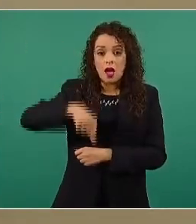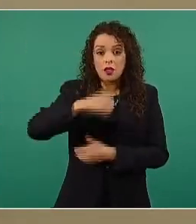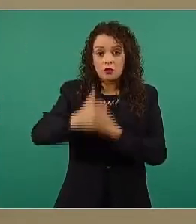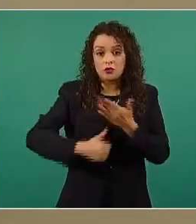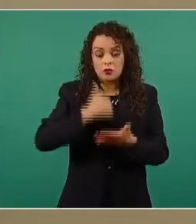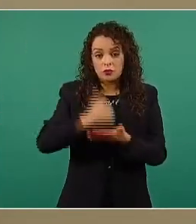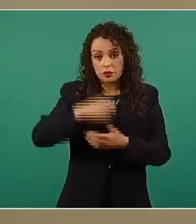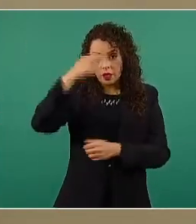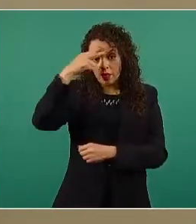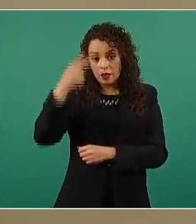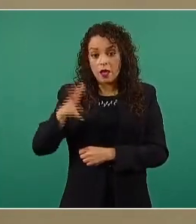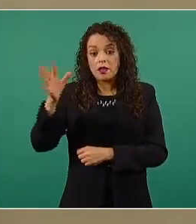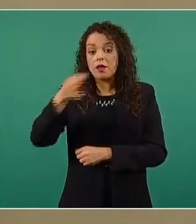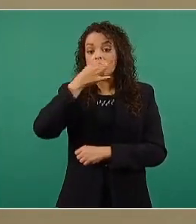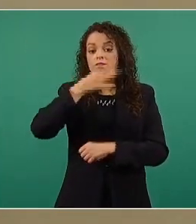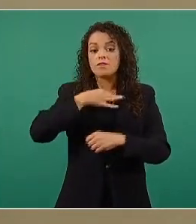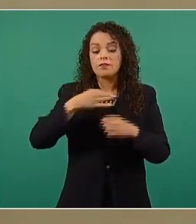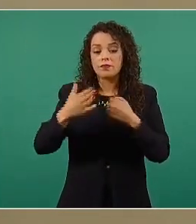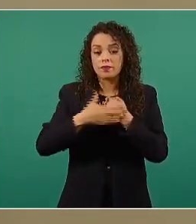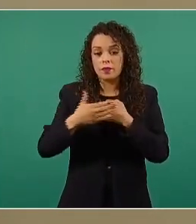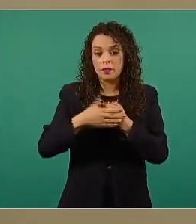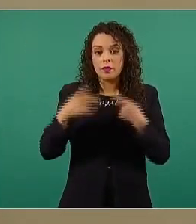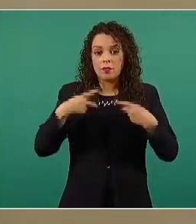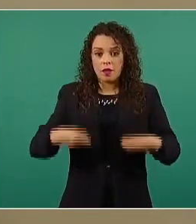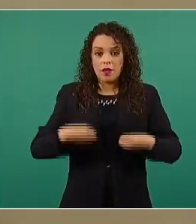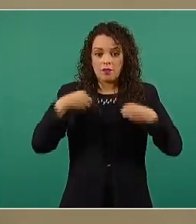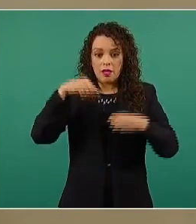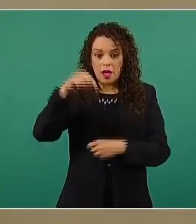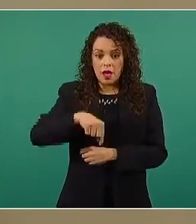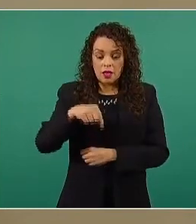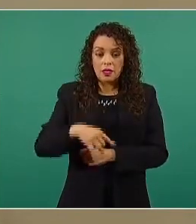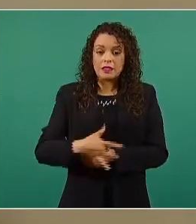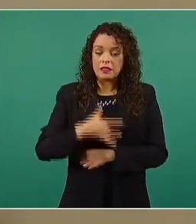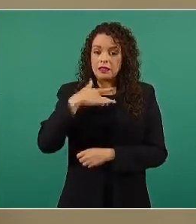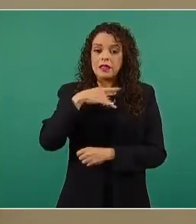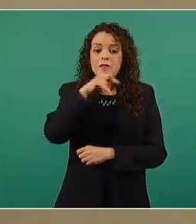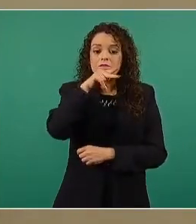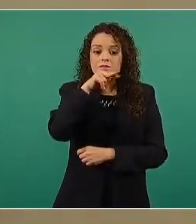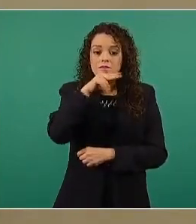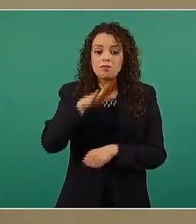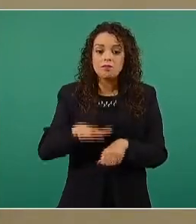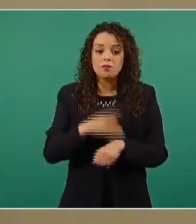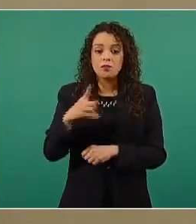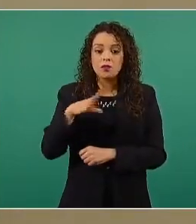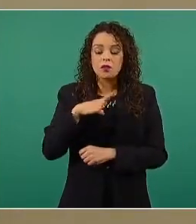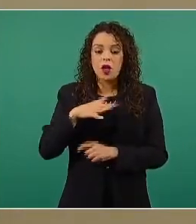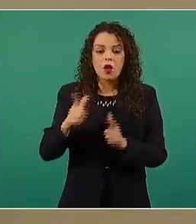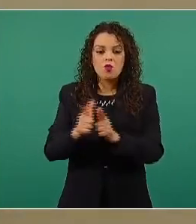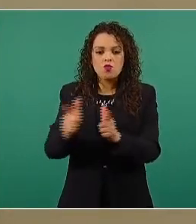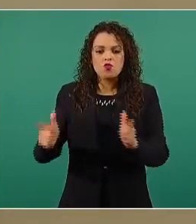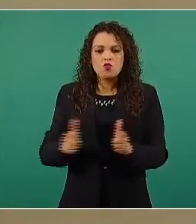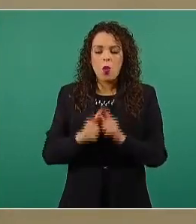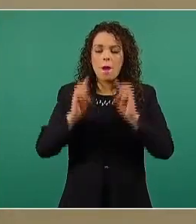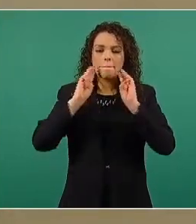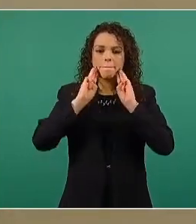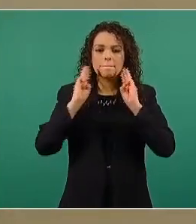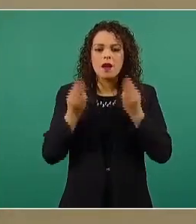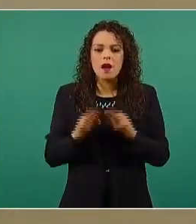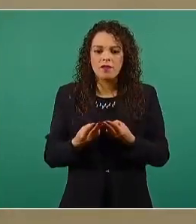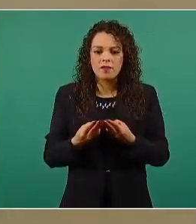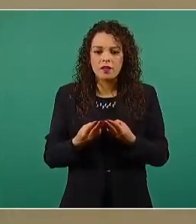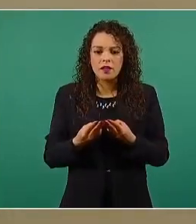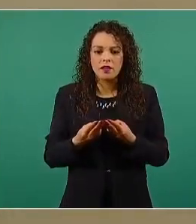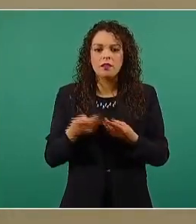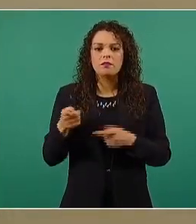hecho saber aquí, incluso habitantes de la capital, que están muy preocupados por la presencia de grupos, de mafias, que se dedican